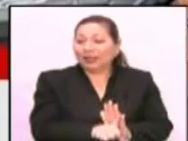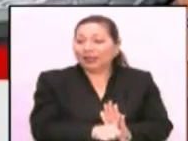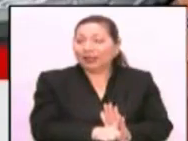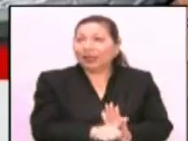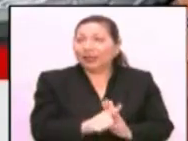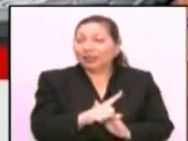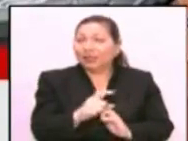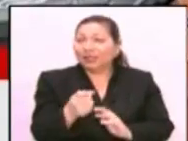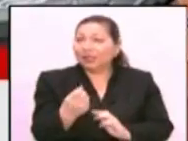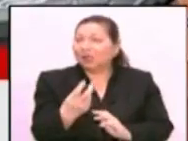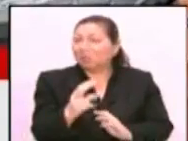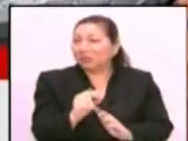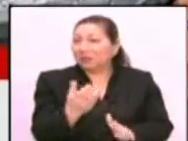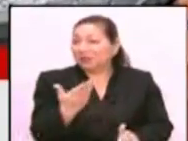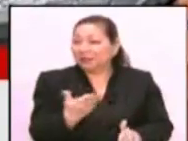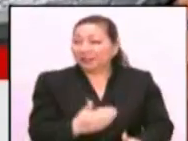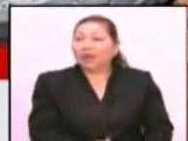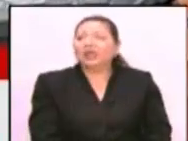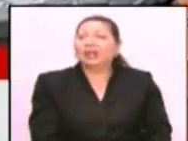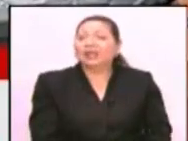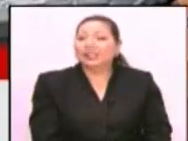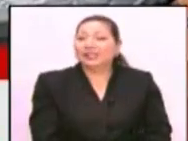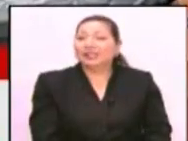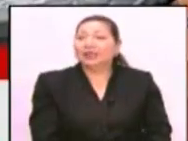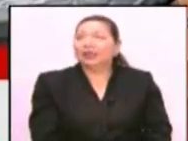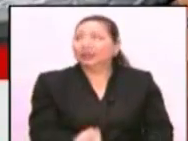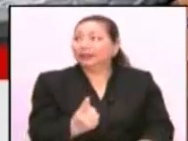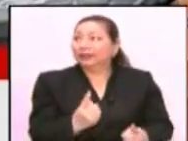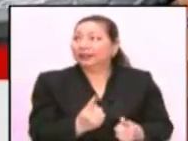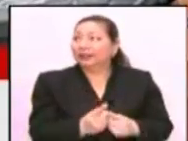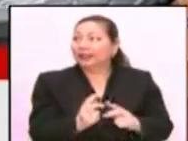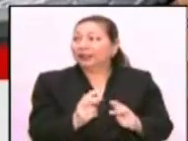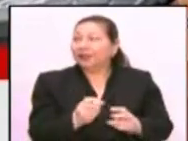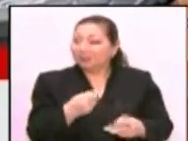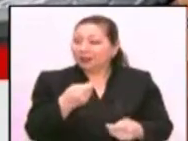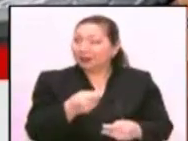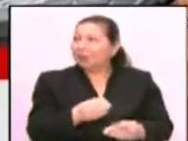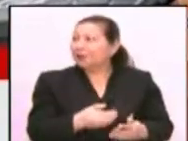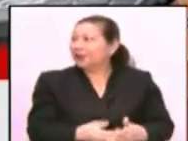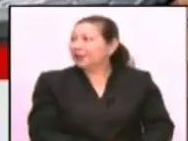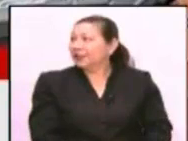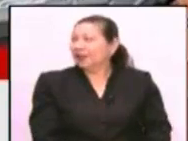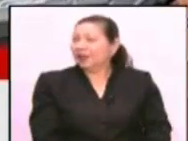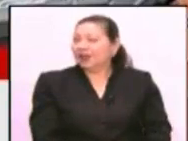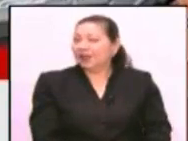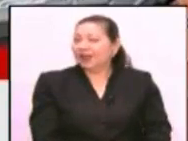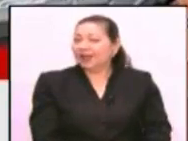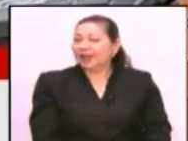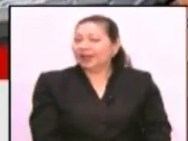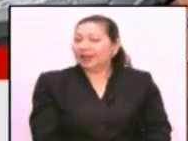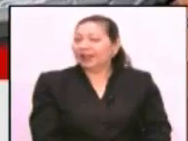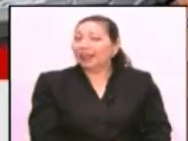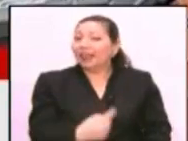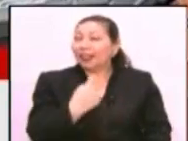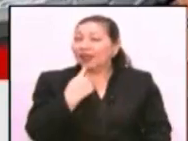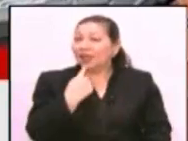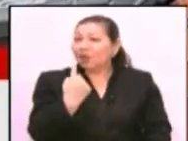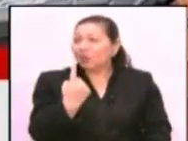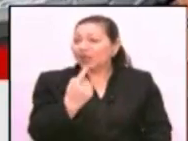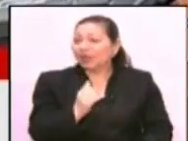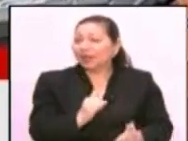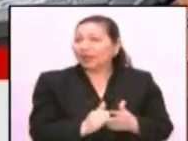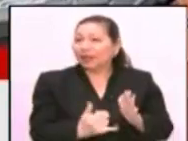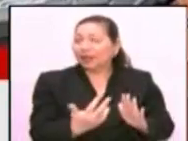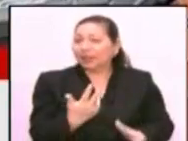los 120 aproximadamente son enfocados a temas penitenciarios. Reitero, uno de ellos,